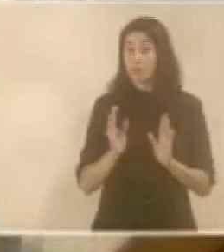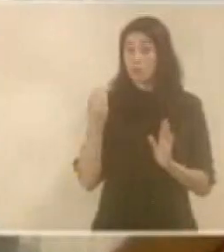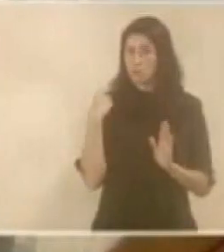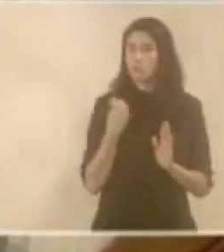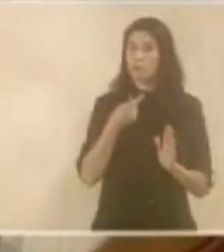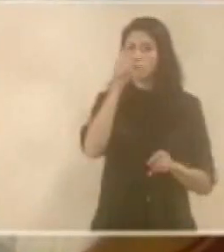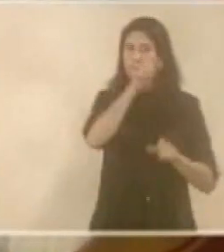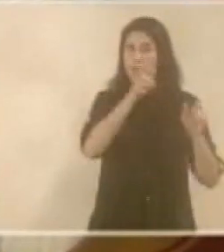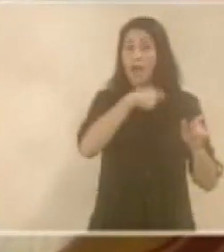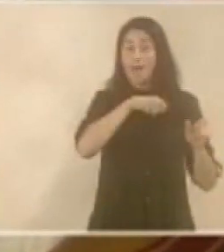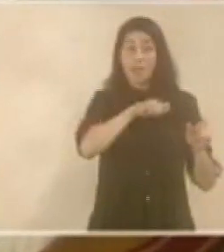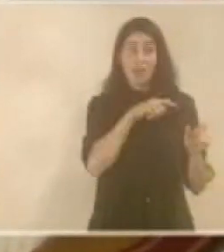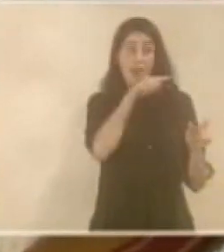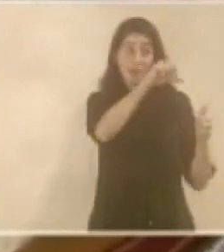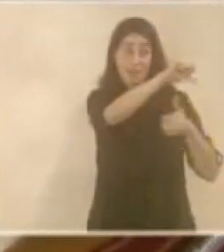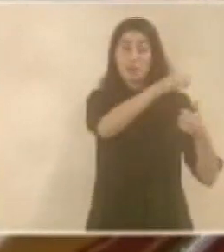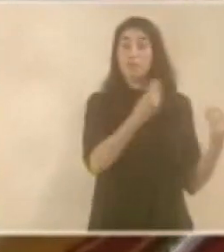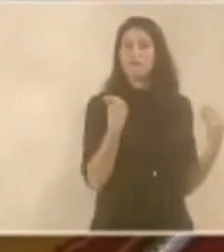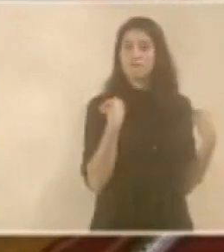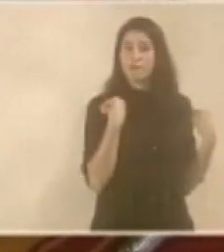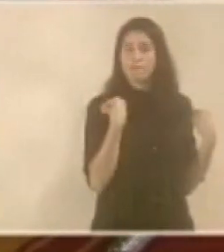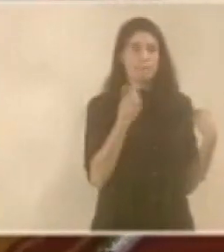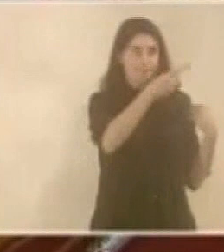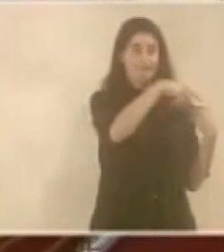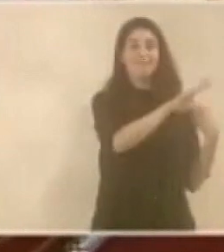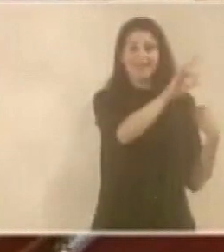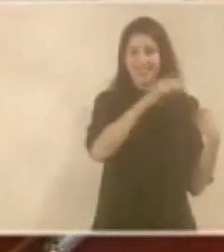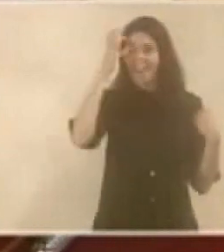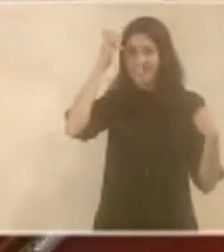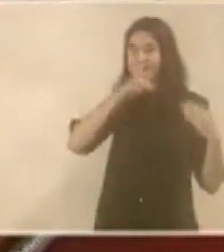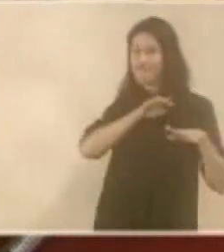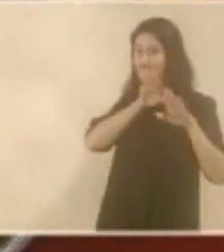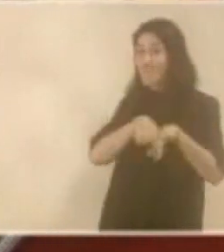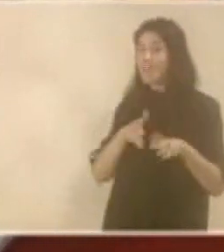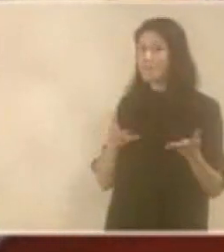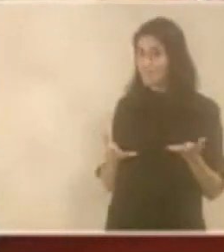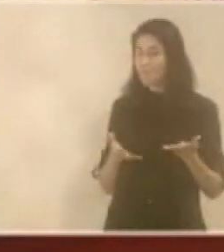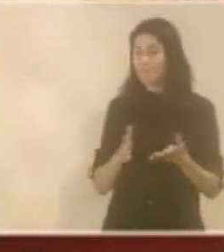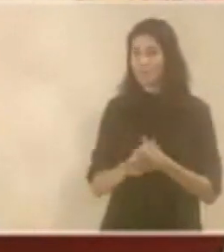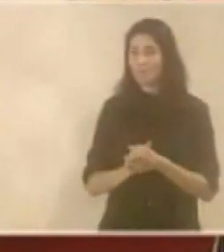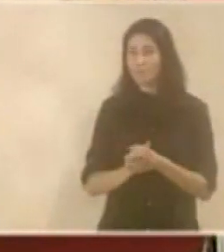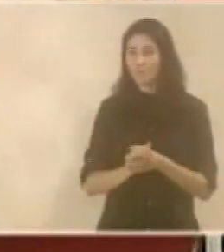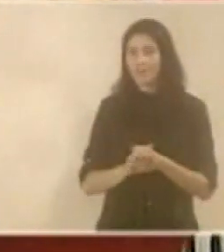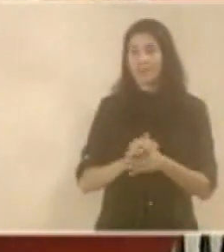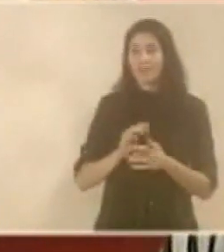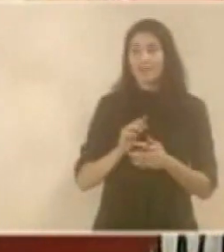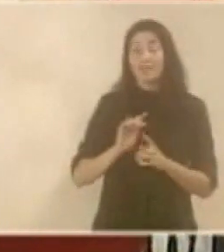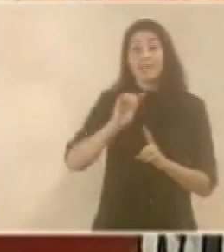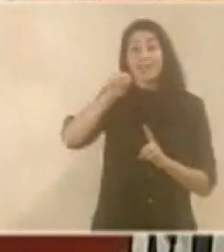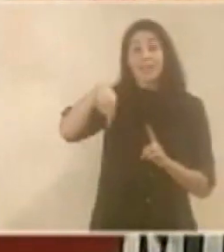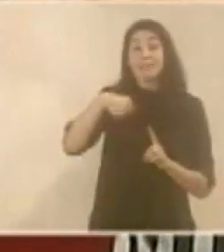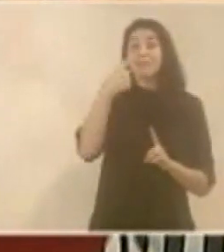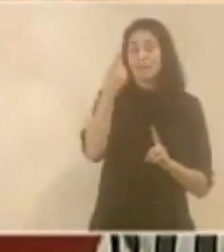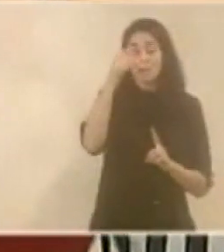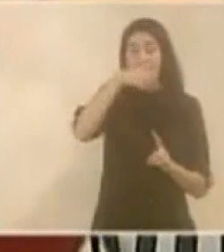majestad el rey. 200 años después, en nuestra nación, erigimos estatuas para rendir homenaje a traidores como Simón